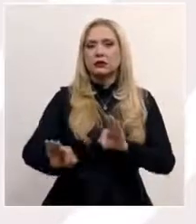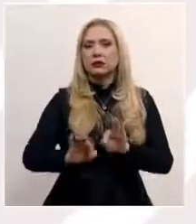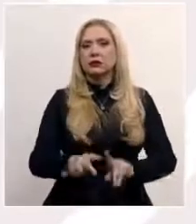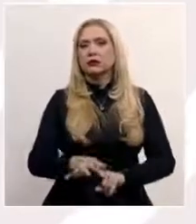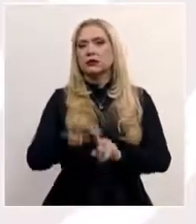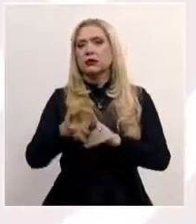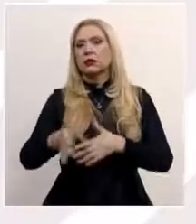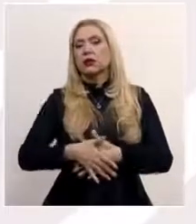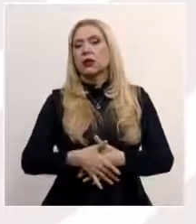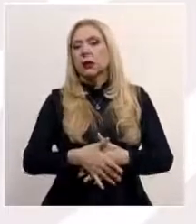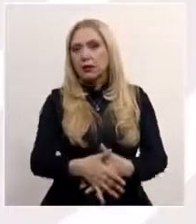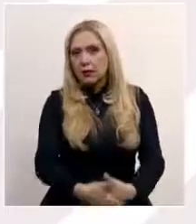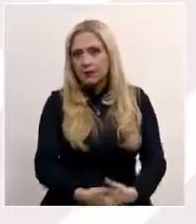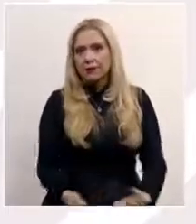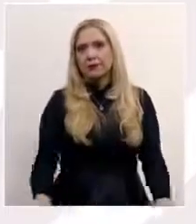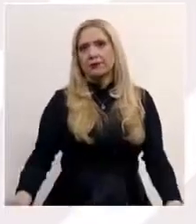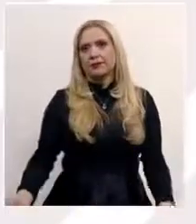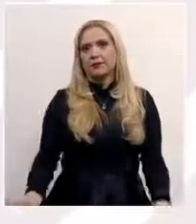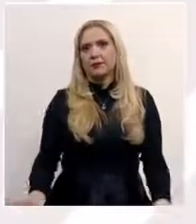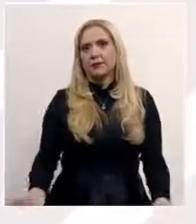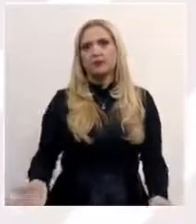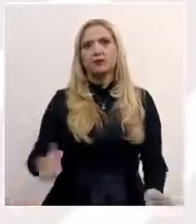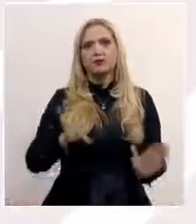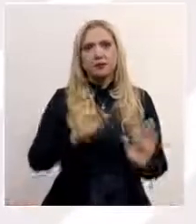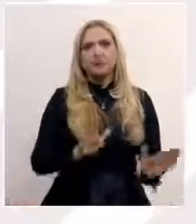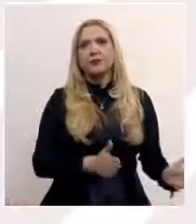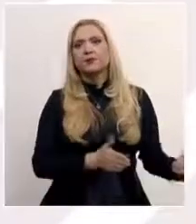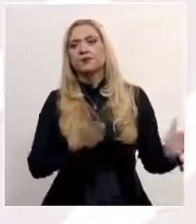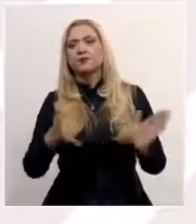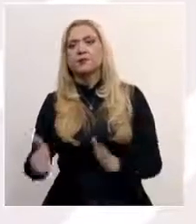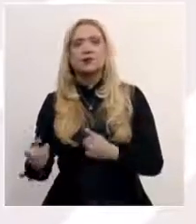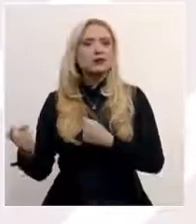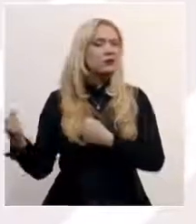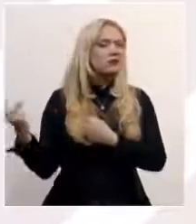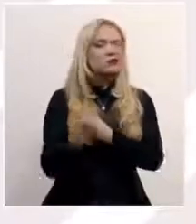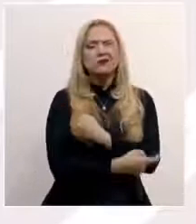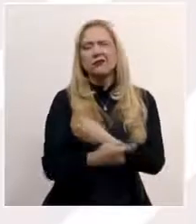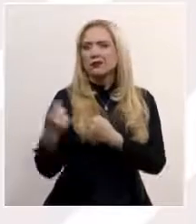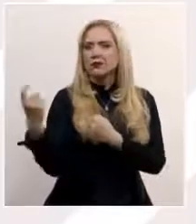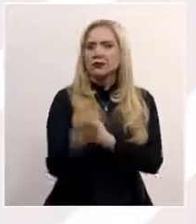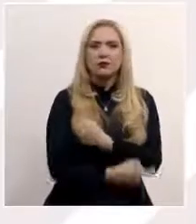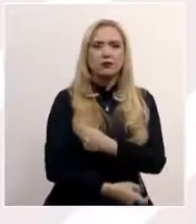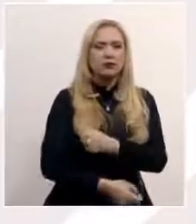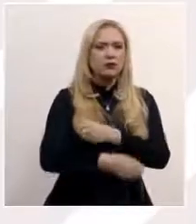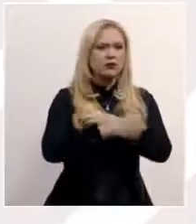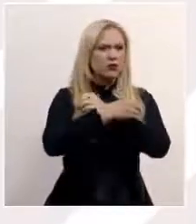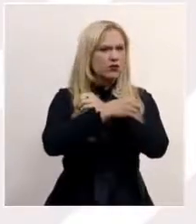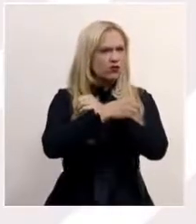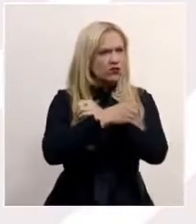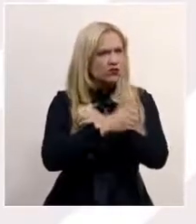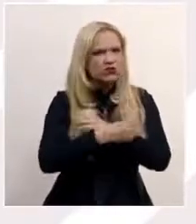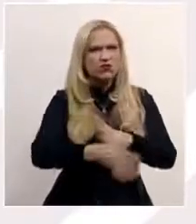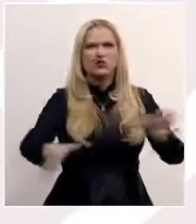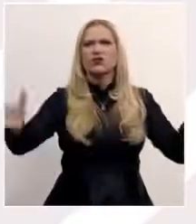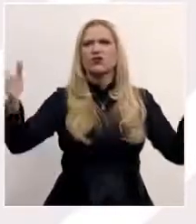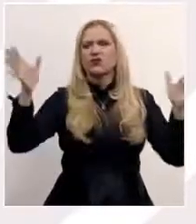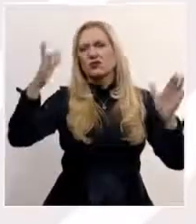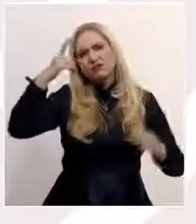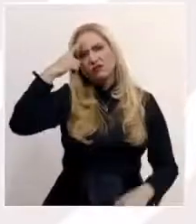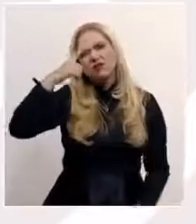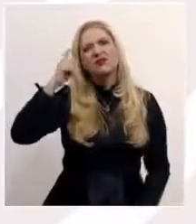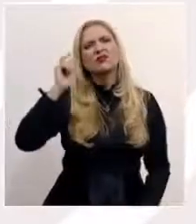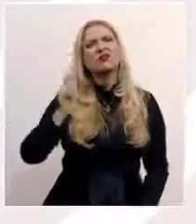¿no? Por ejemplo, que automáticamente se despliegue todo un acceso